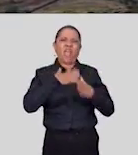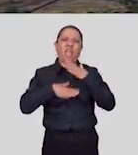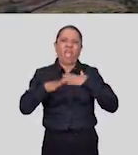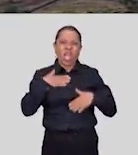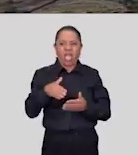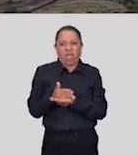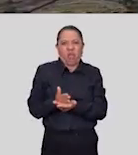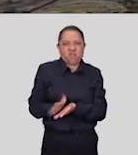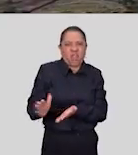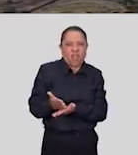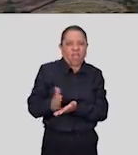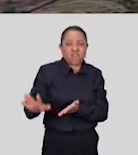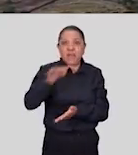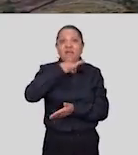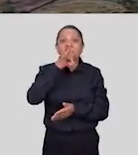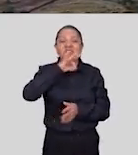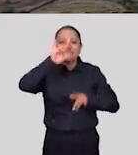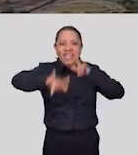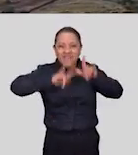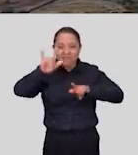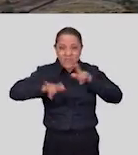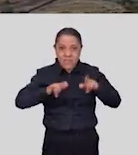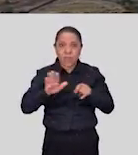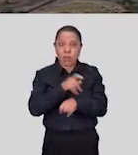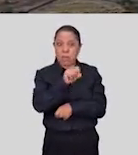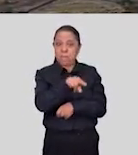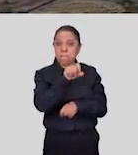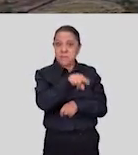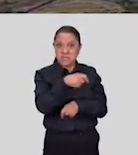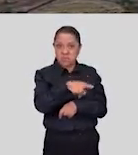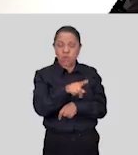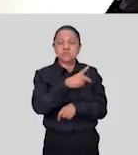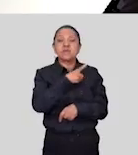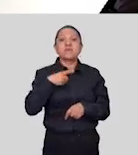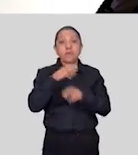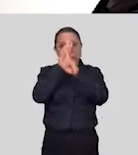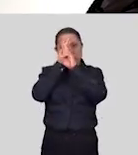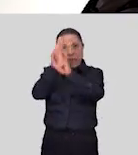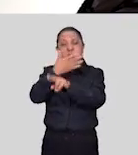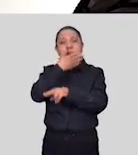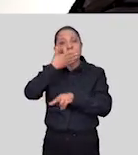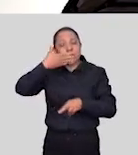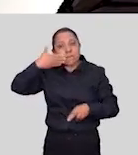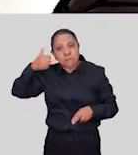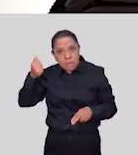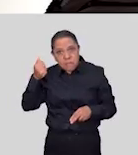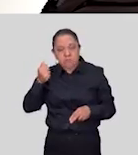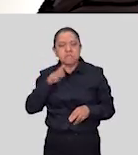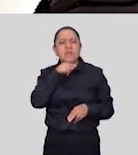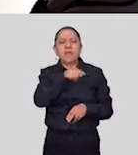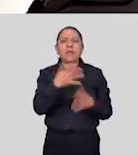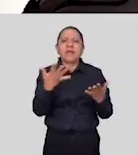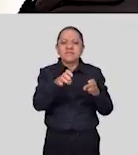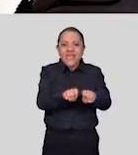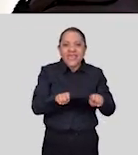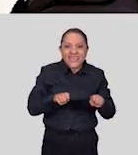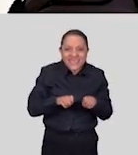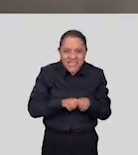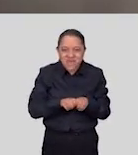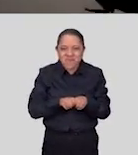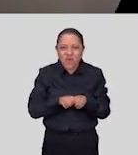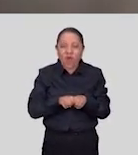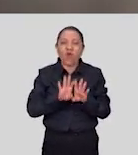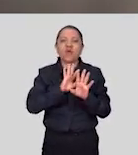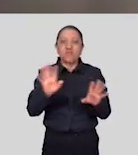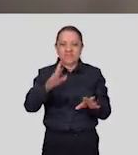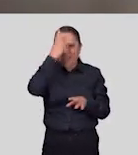de carnaval, ya que ellos mismos debían respetar el ayuno de Cuaresma, organizaron una cuadrilla. Se disfrazaron con